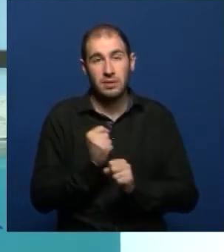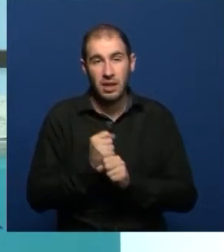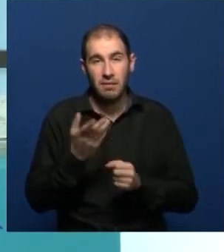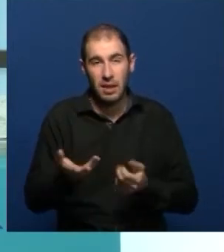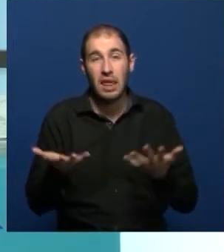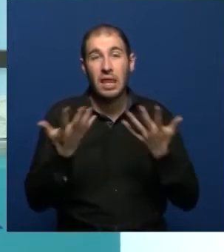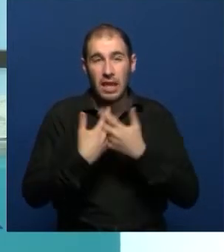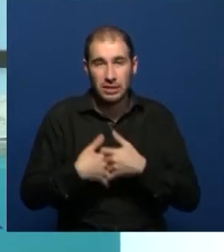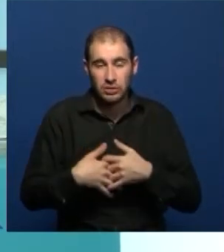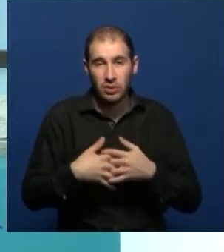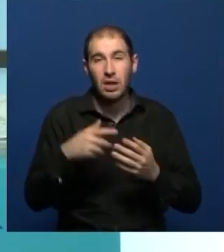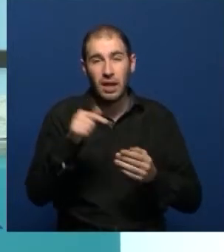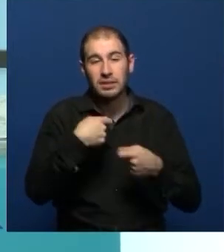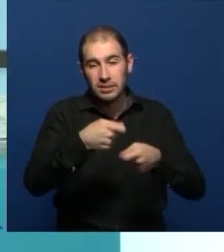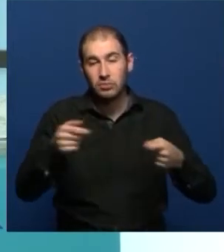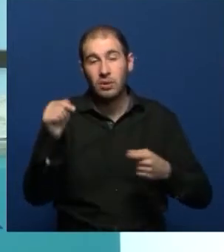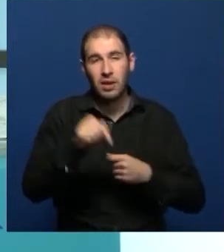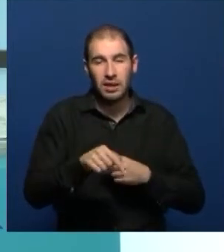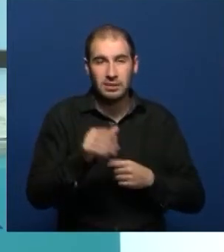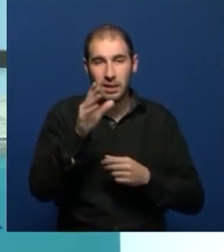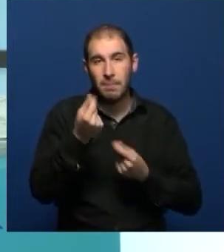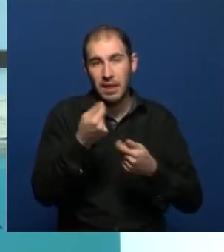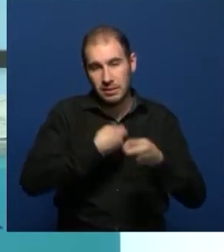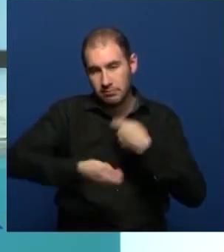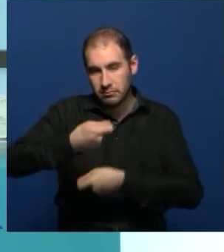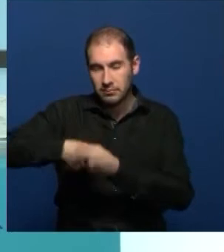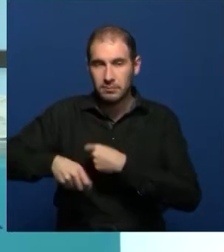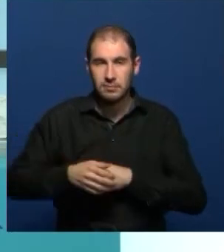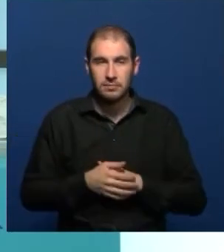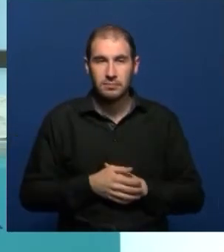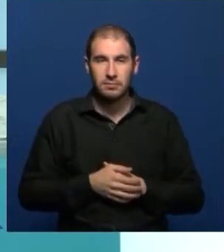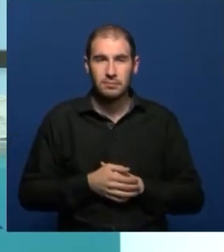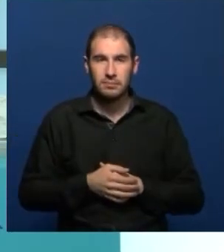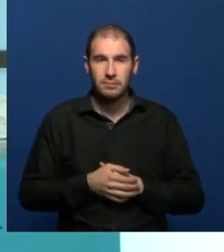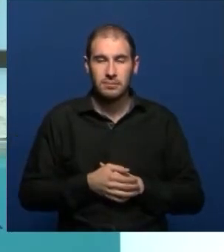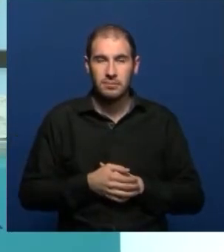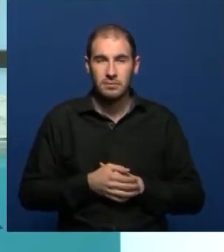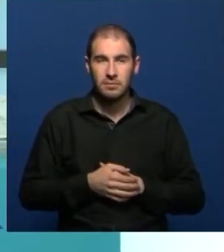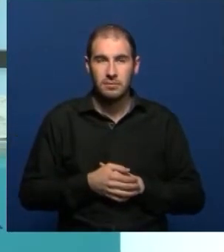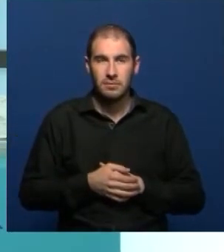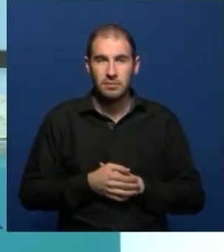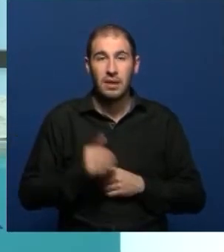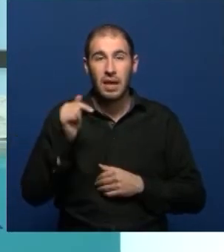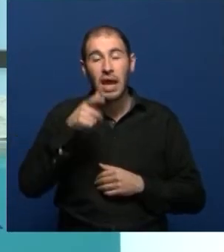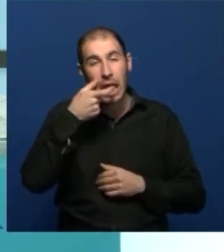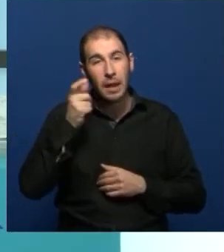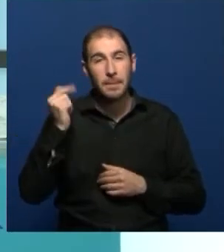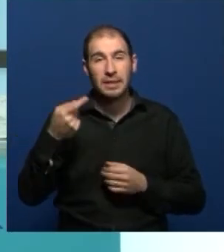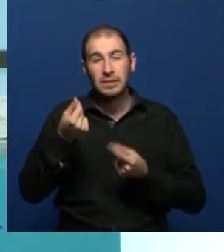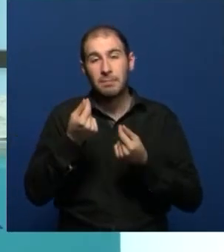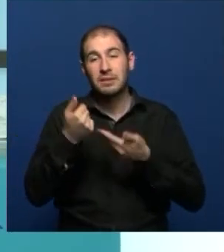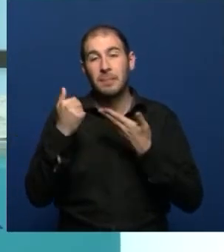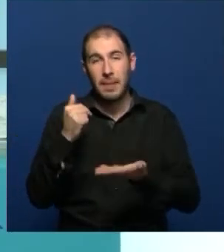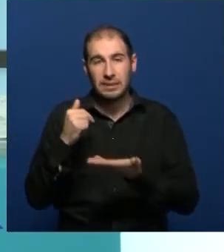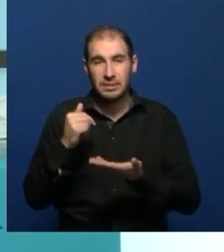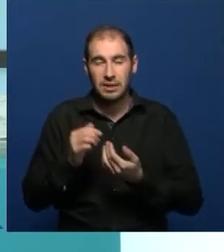en relación a esa distribución de la riqueza del país, ¿no es cierto? Esta experiencia de renta